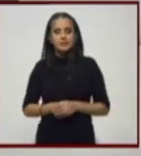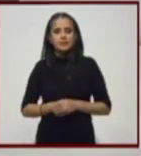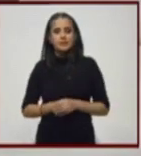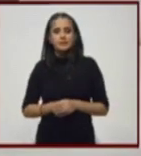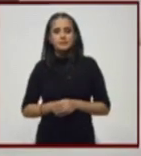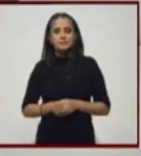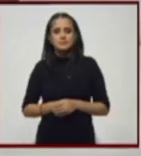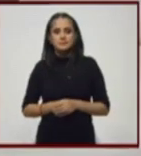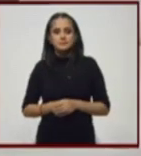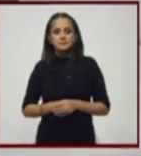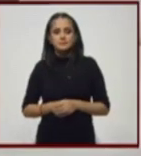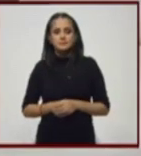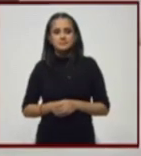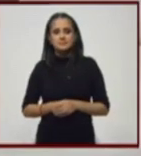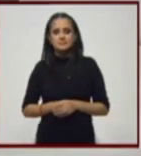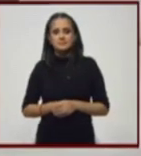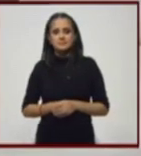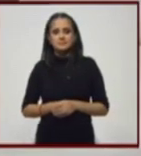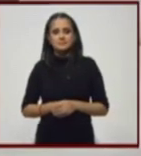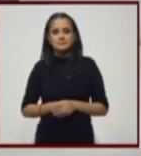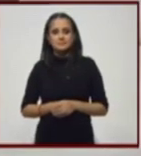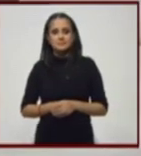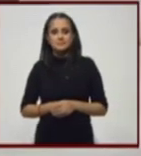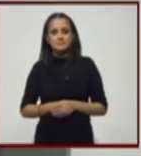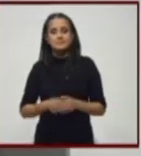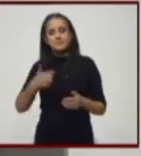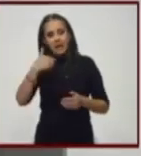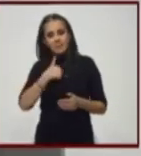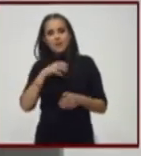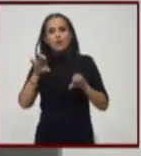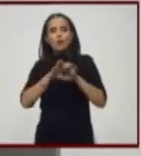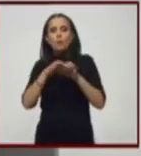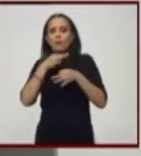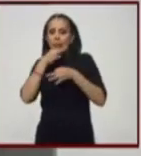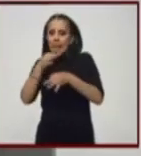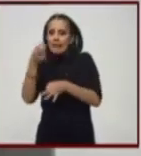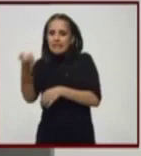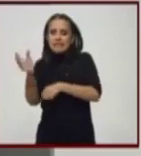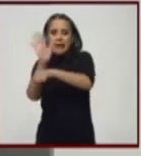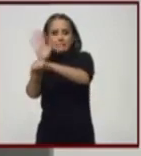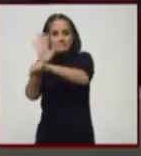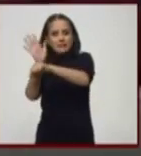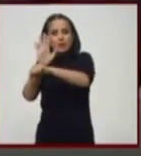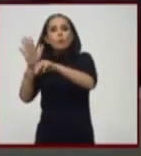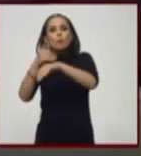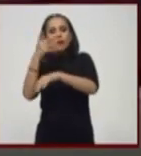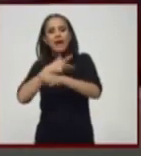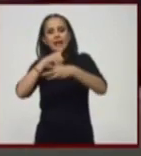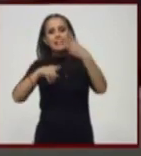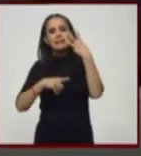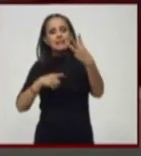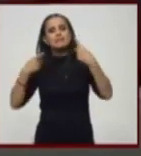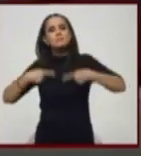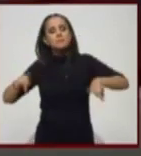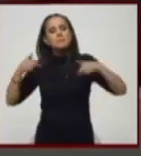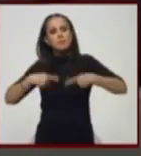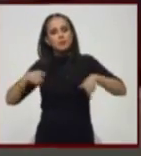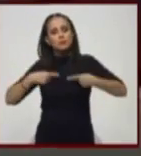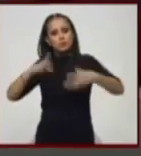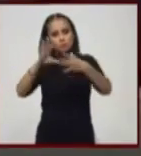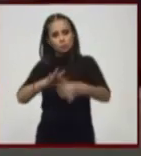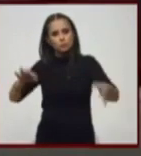a mí me sedujo mucho esta película por el hecho de hablar de tres personajes que